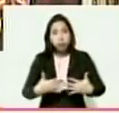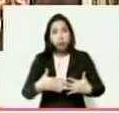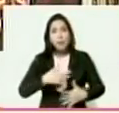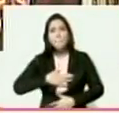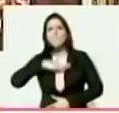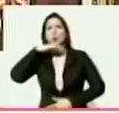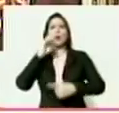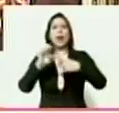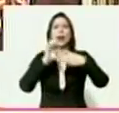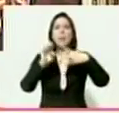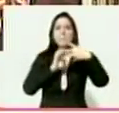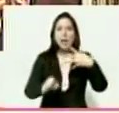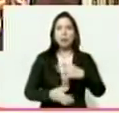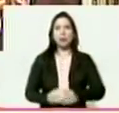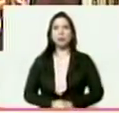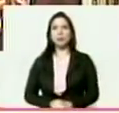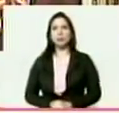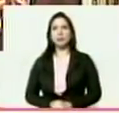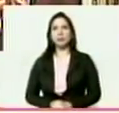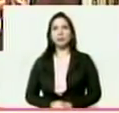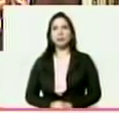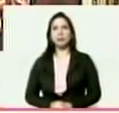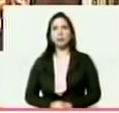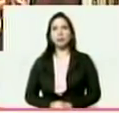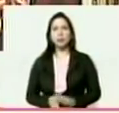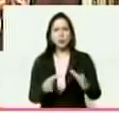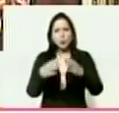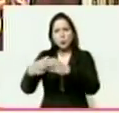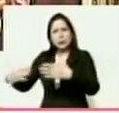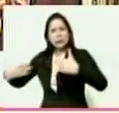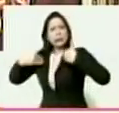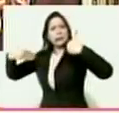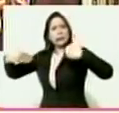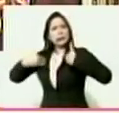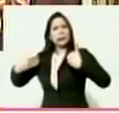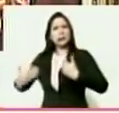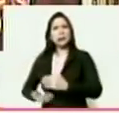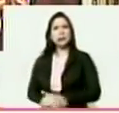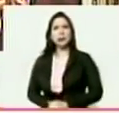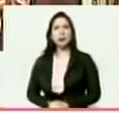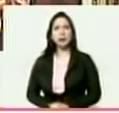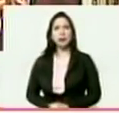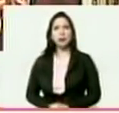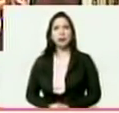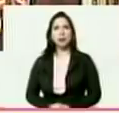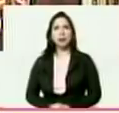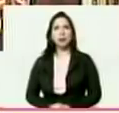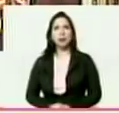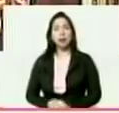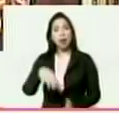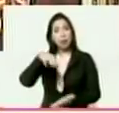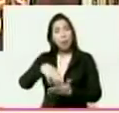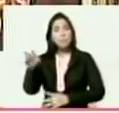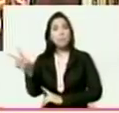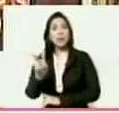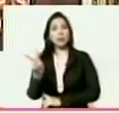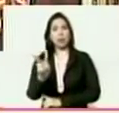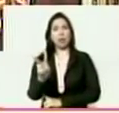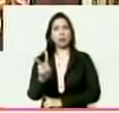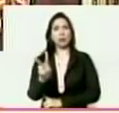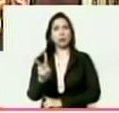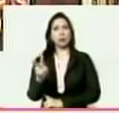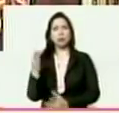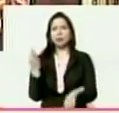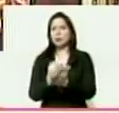suficientes elementos de los sectores afectados que el Estado venezolano